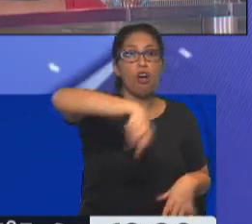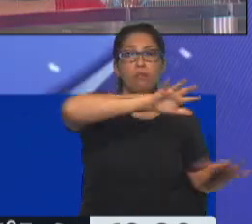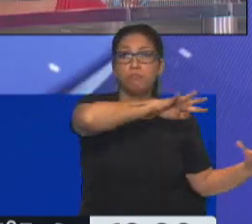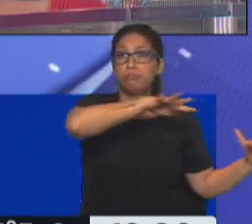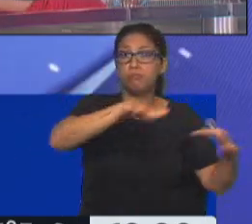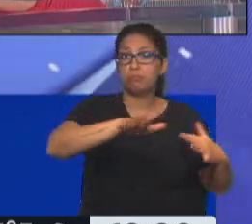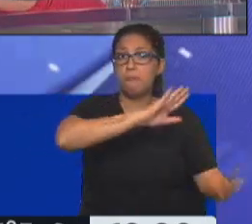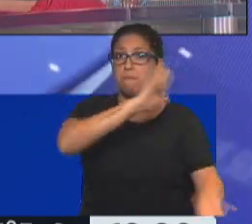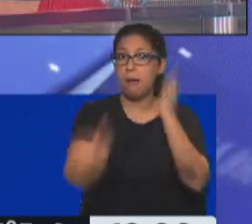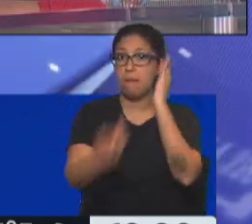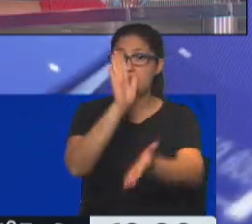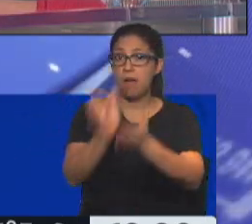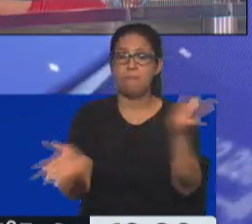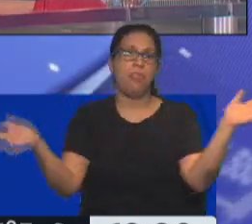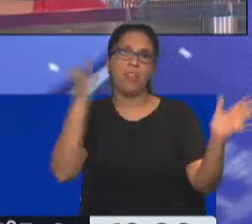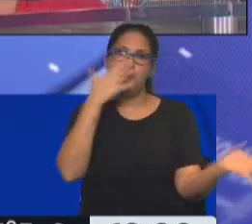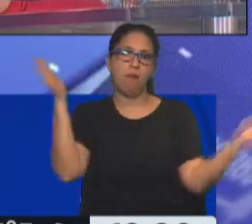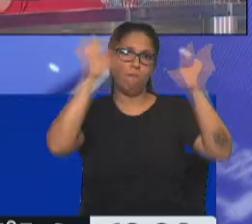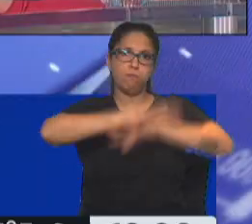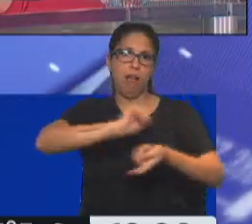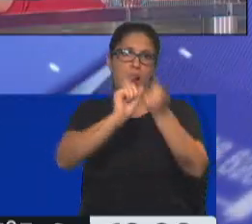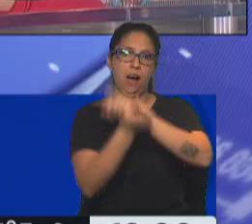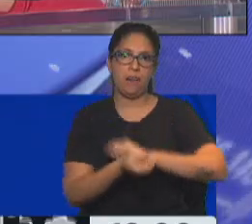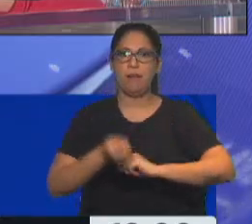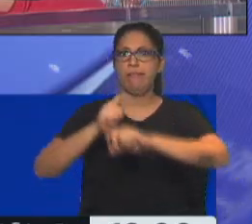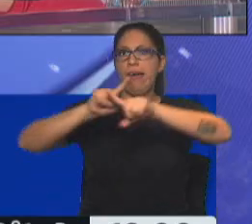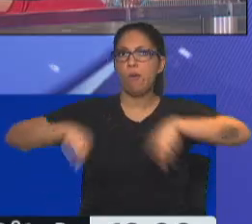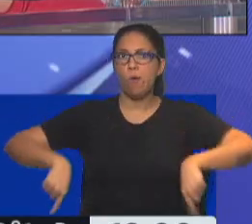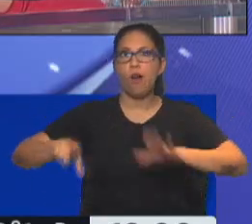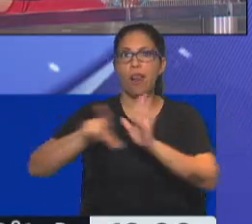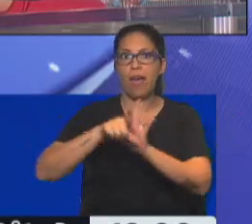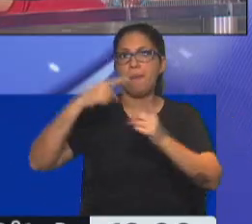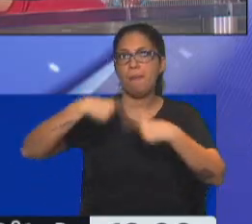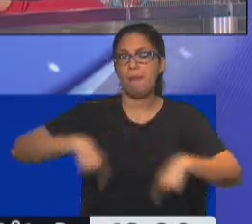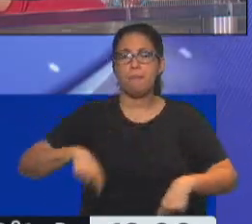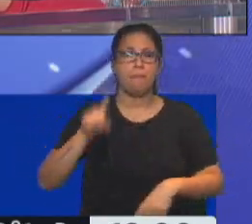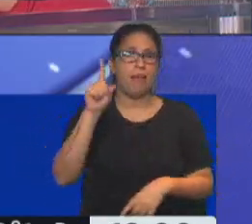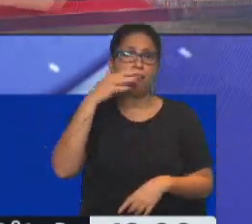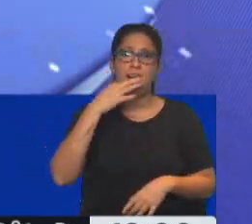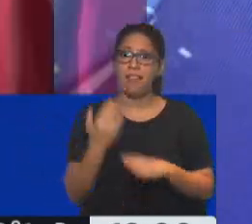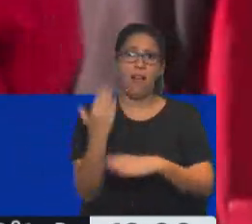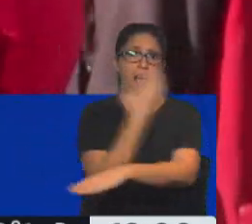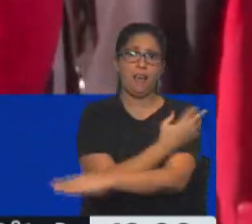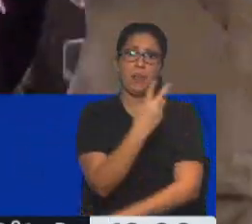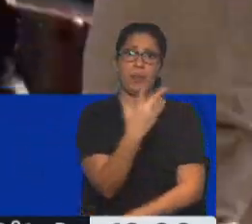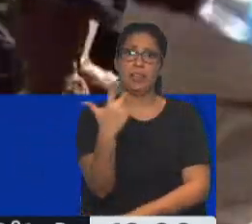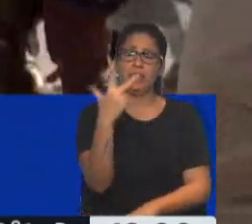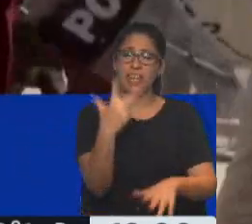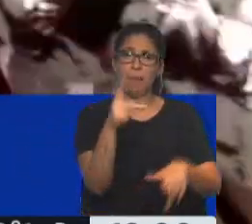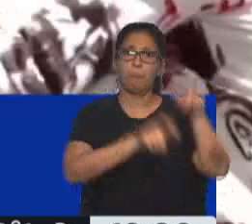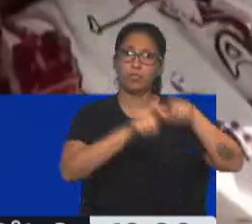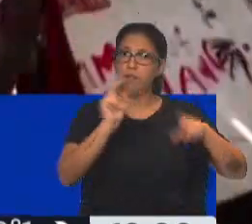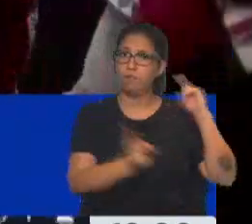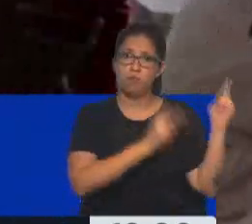porque intentaron ingresar al Parlamento con quema y demás, pero lo cierto es que 23 muertos en esas protestas, que